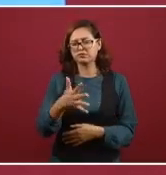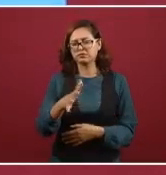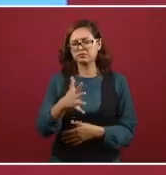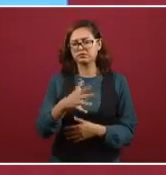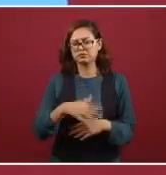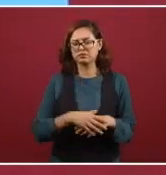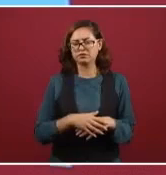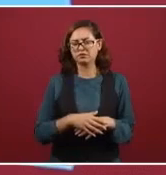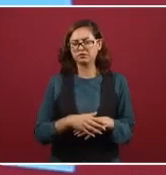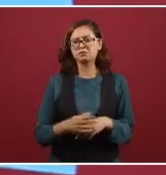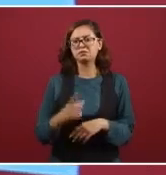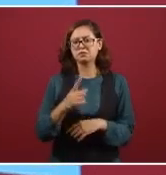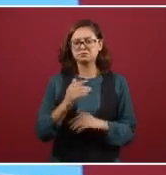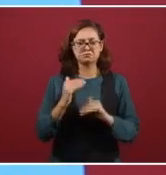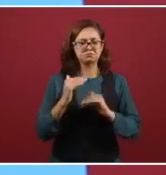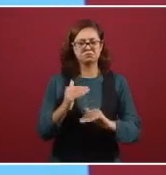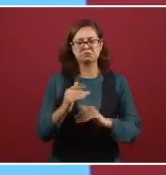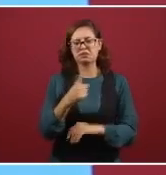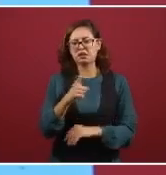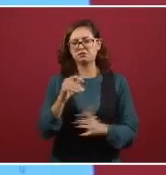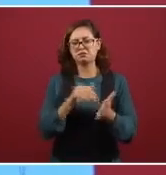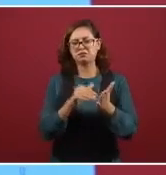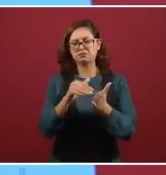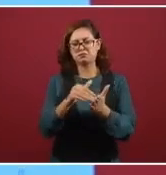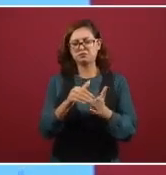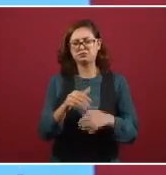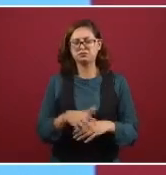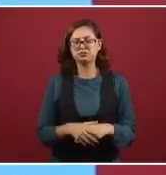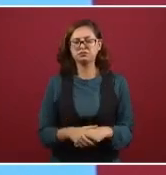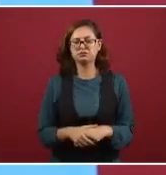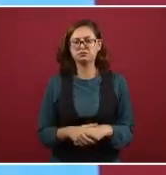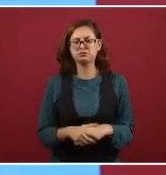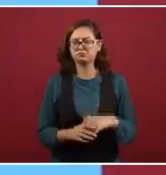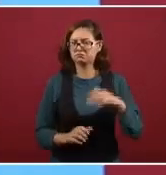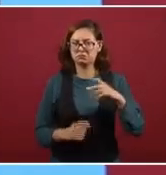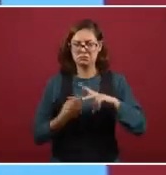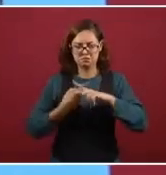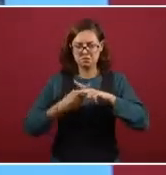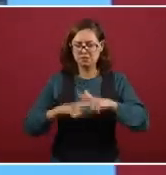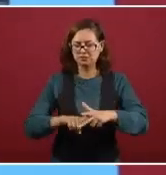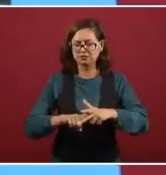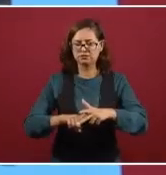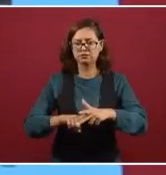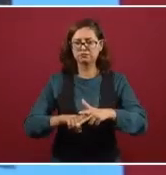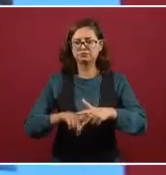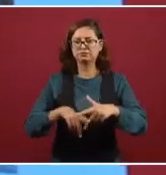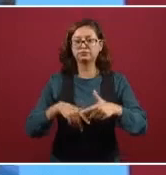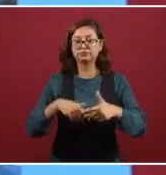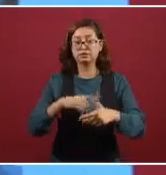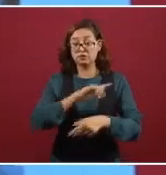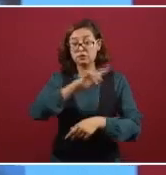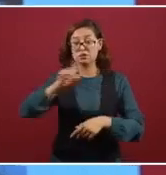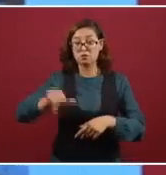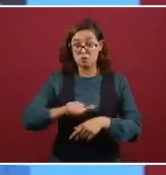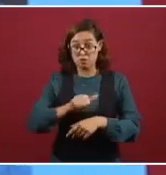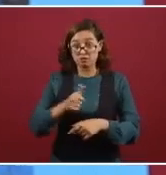mínimo, básico, es el piso. Y en la subasta